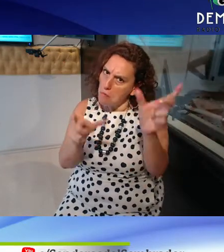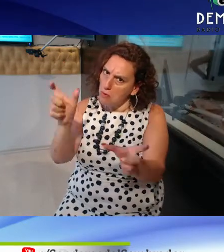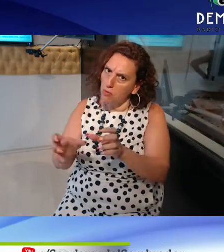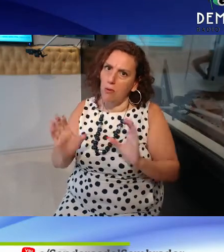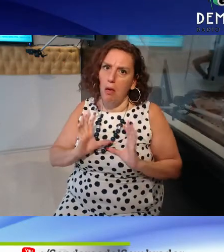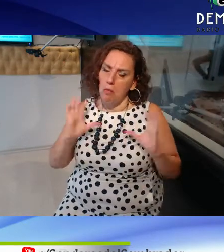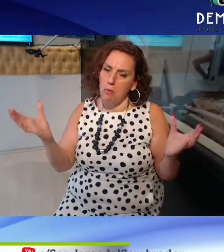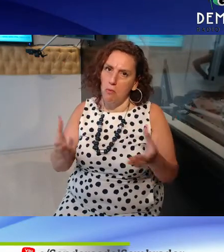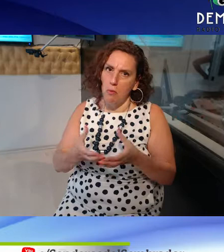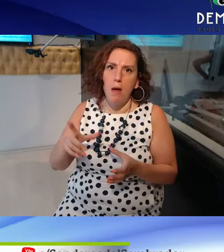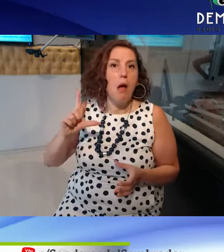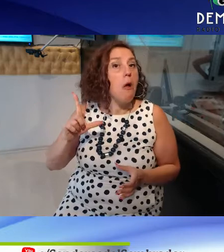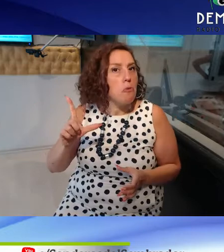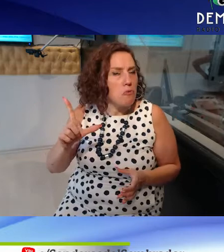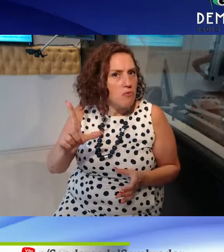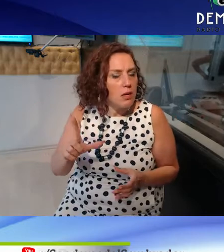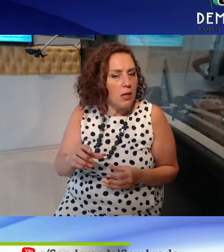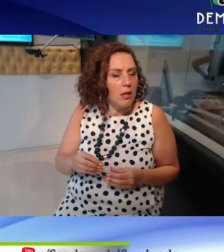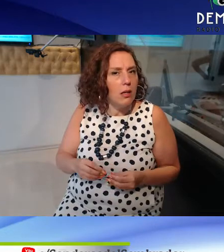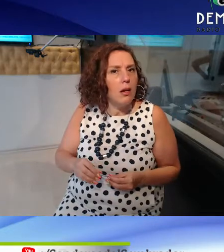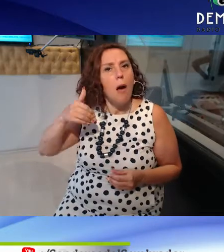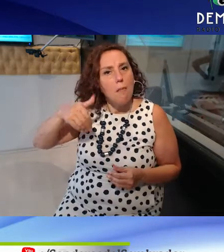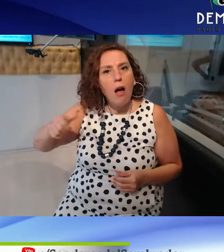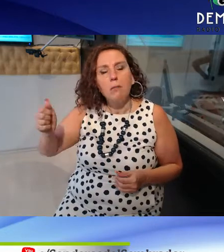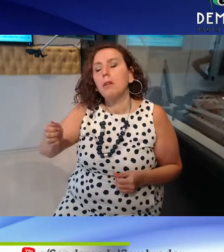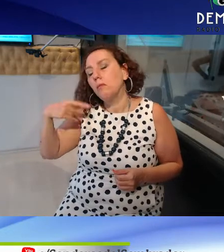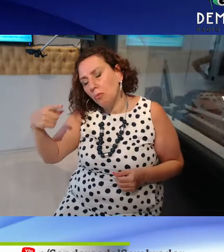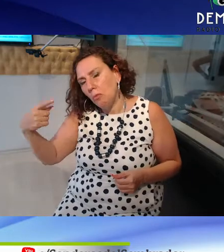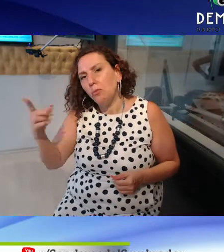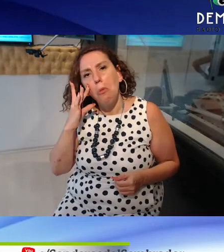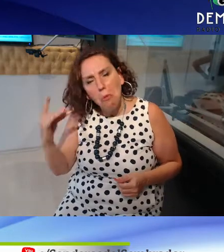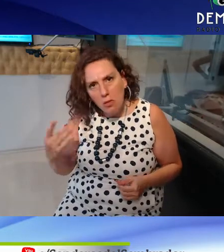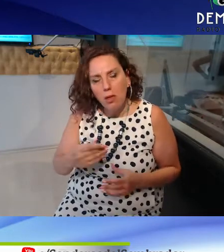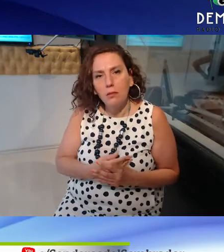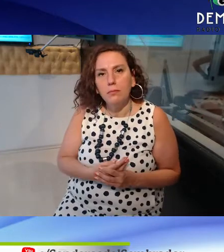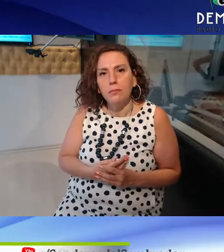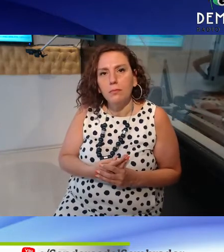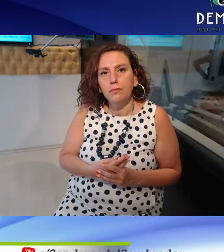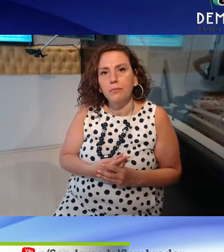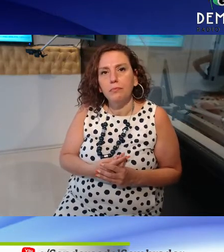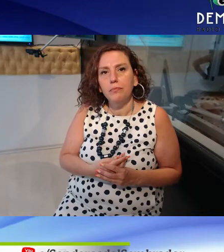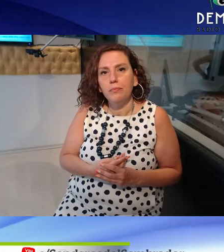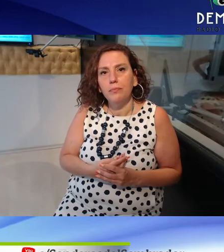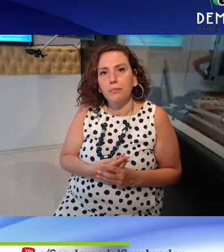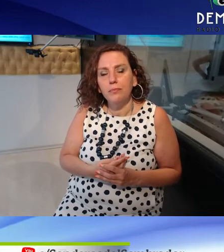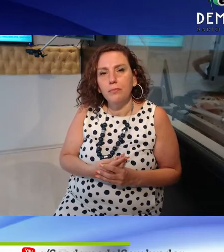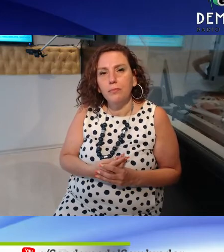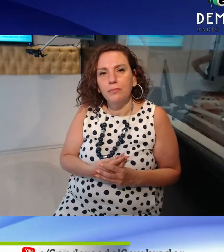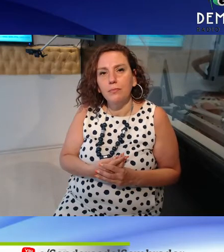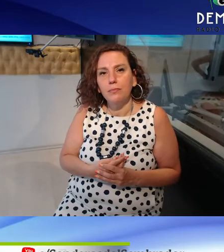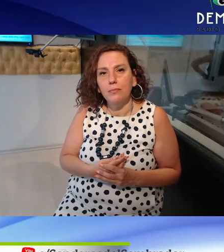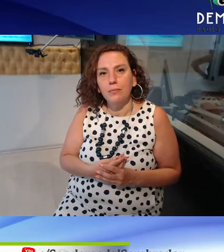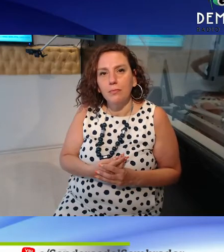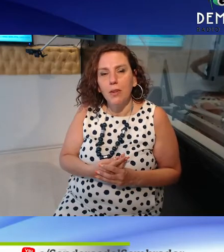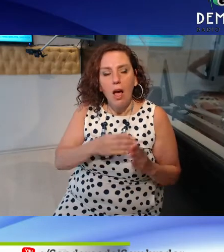Los lunes, martes, miércoles, jueves y viernes. Sí. Y los miércoles y viernes hacer